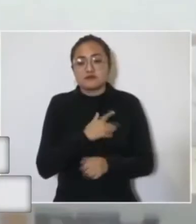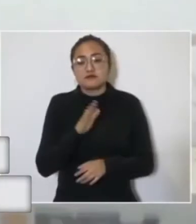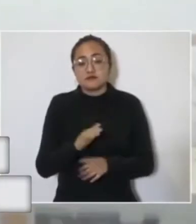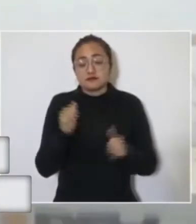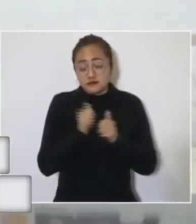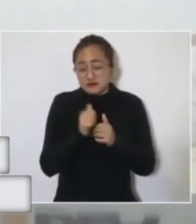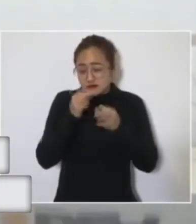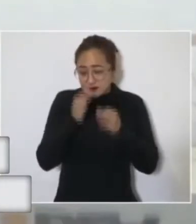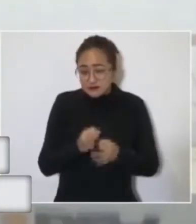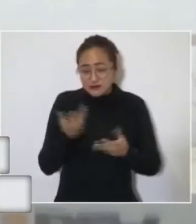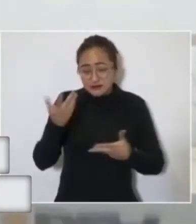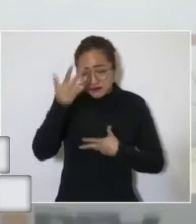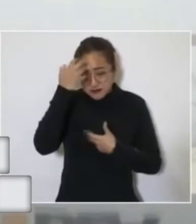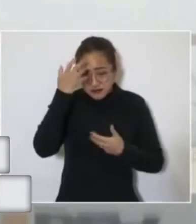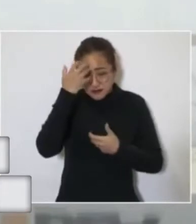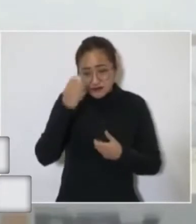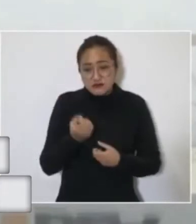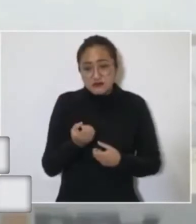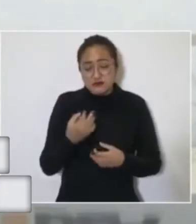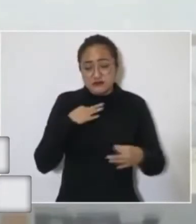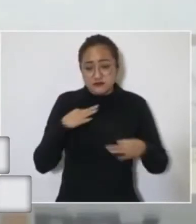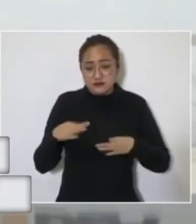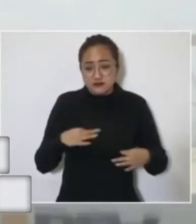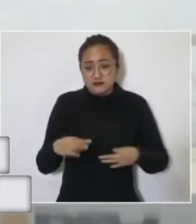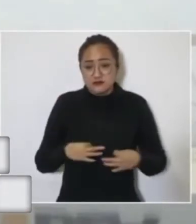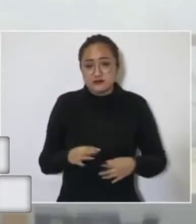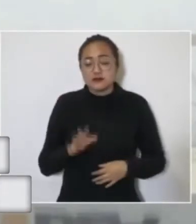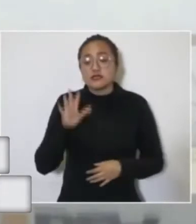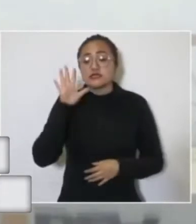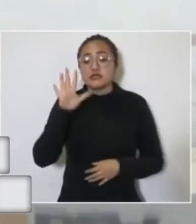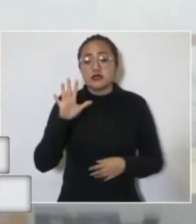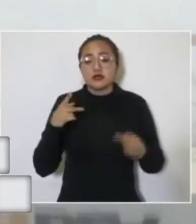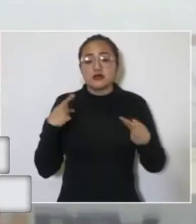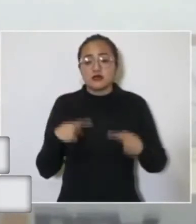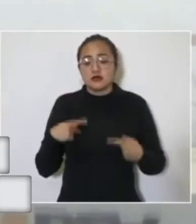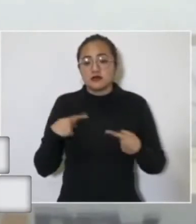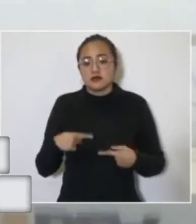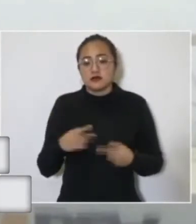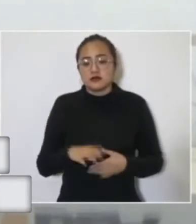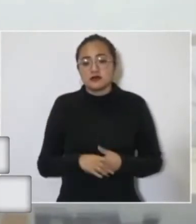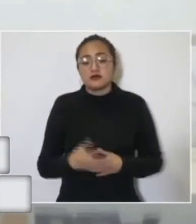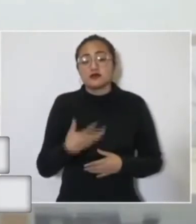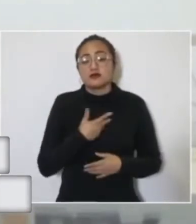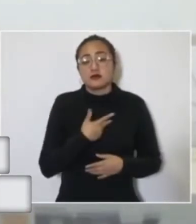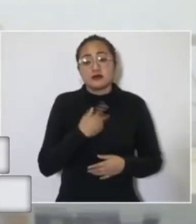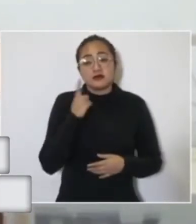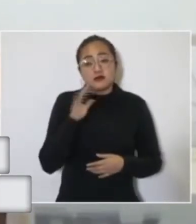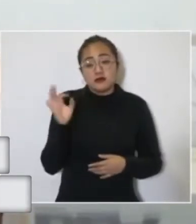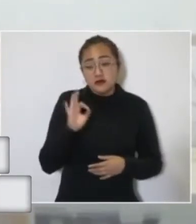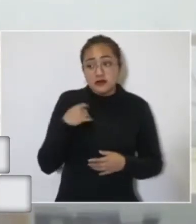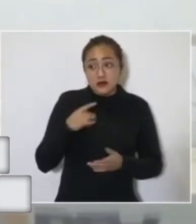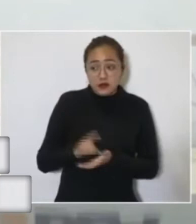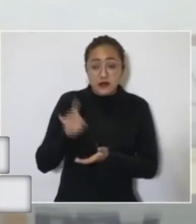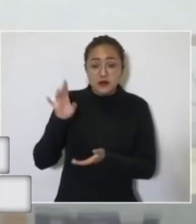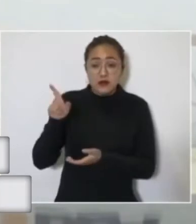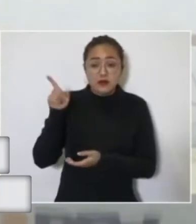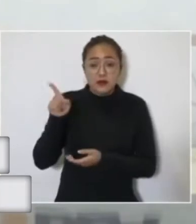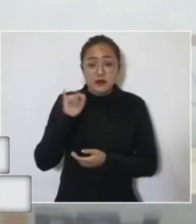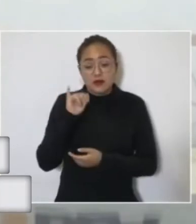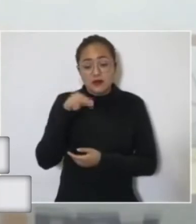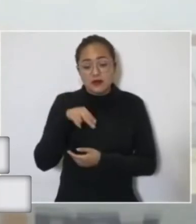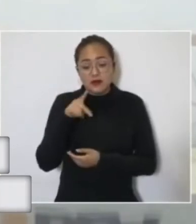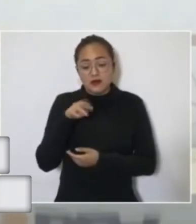casos confirmados de viruela símica, 5. Tenemos casos probables que ya mandamos las